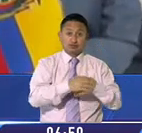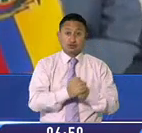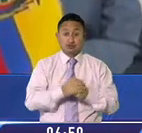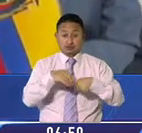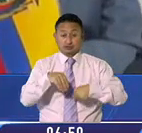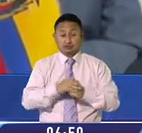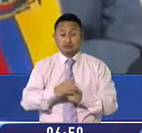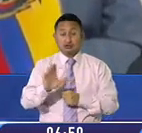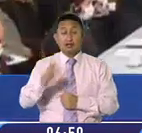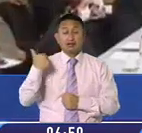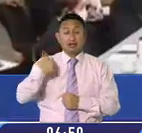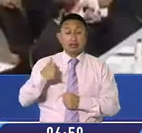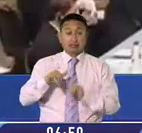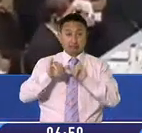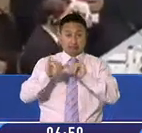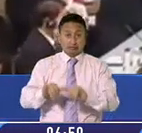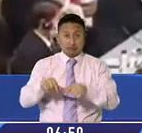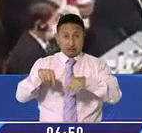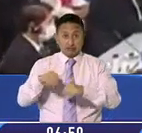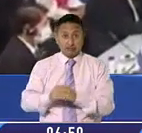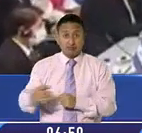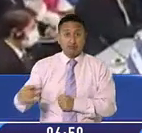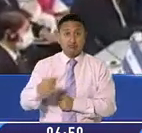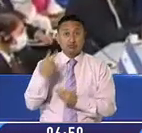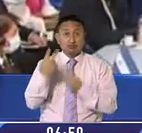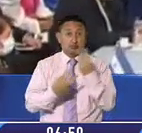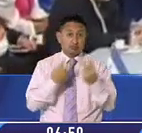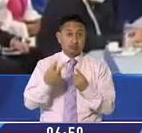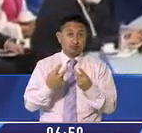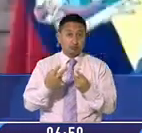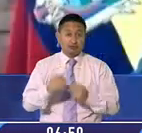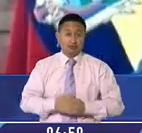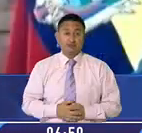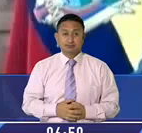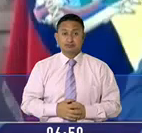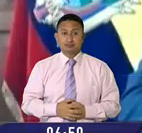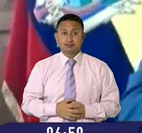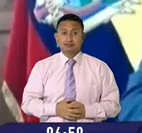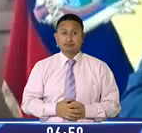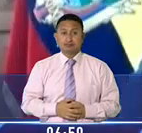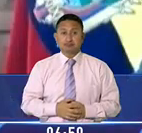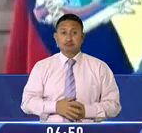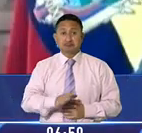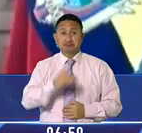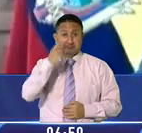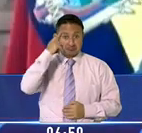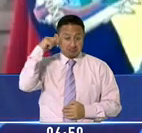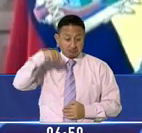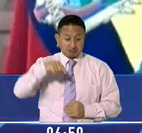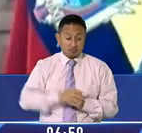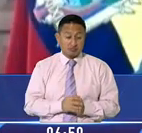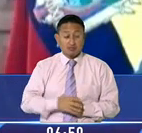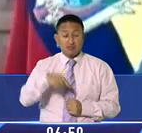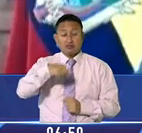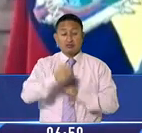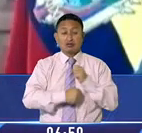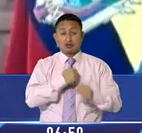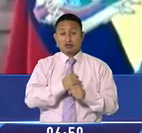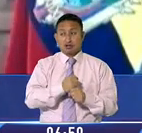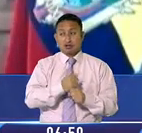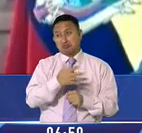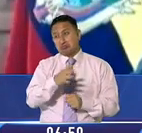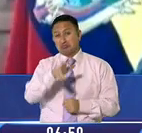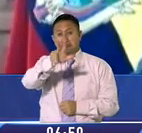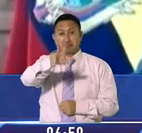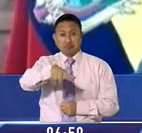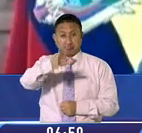para concretar una visita diplomática. Estamos pensando que en este primer trimestre del año se pueda dar esta visita oficial